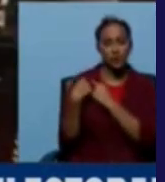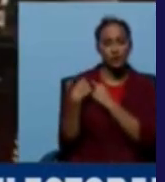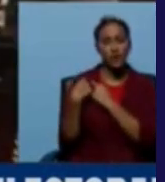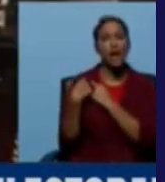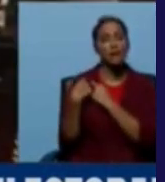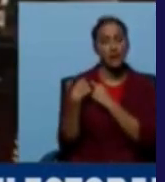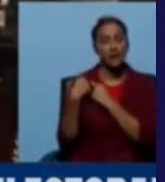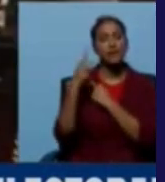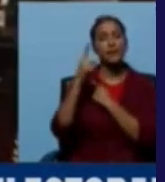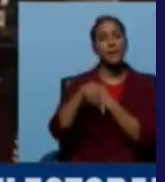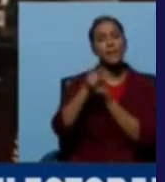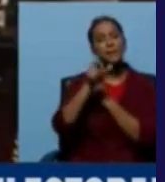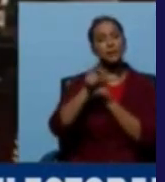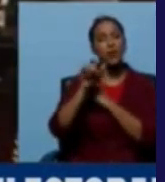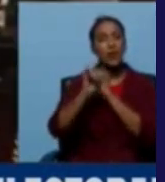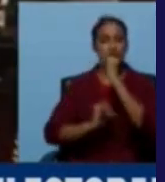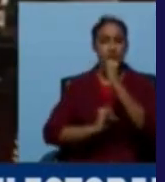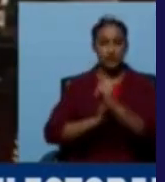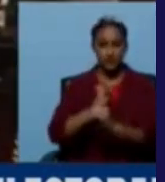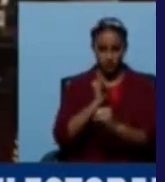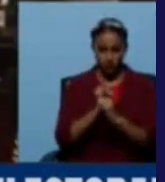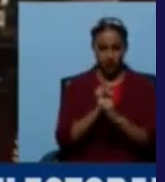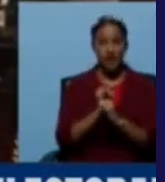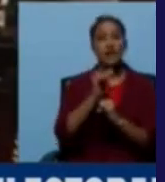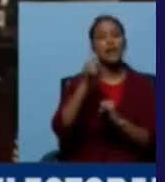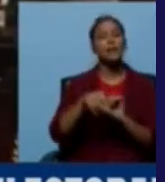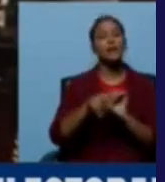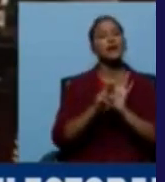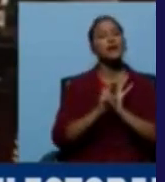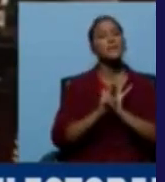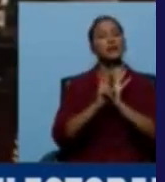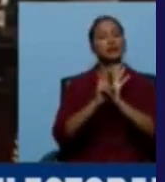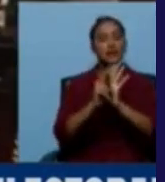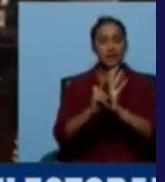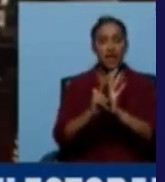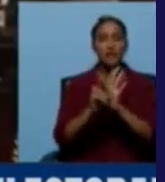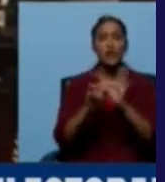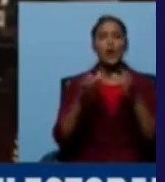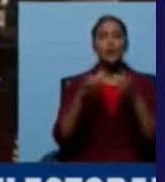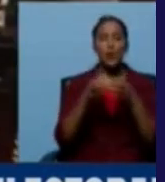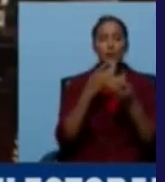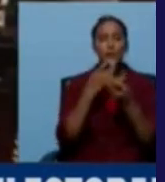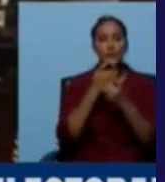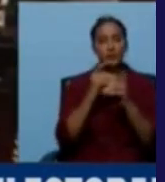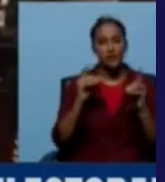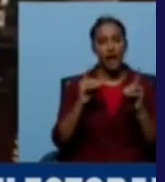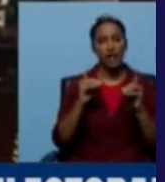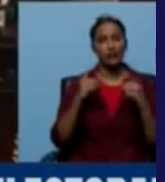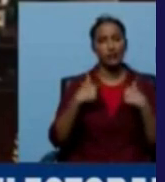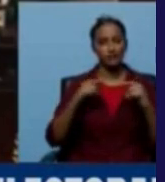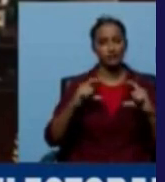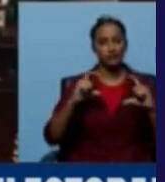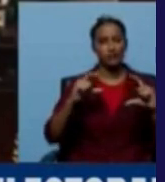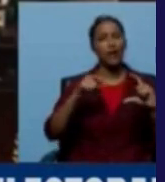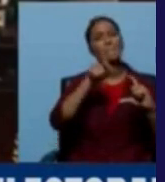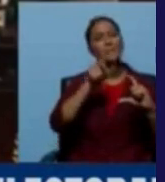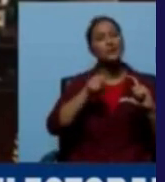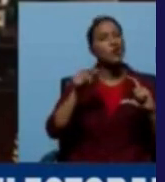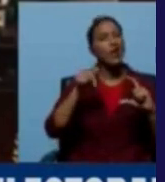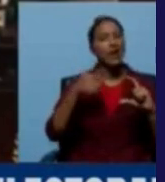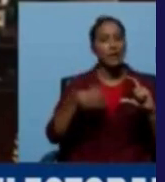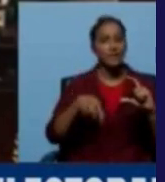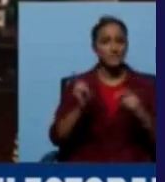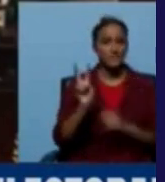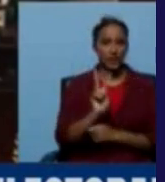reforzaron el control del poder ejecutivo sobre el sistema judicial el fallo judicial se enmarca en un contexto de crisis política y